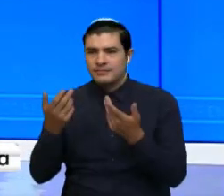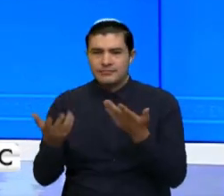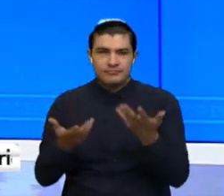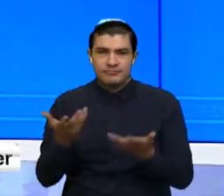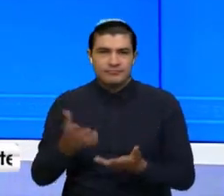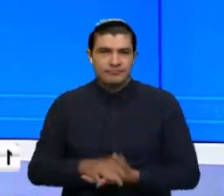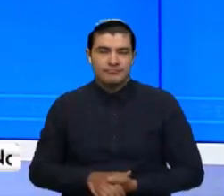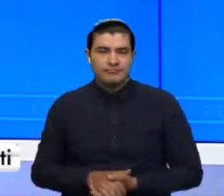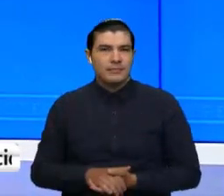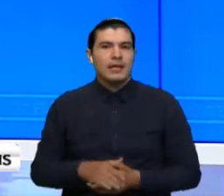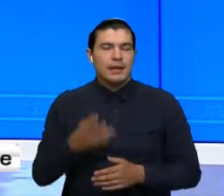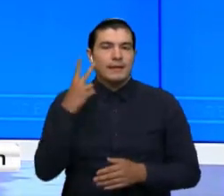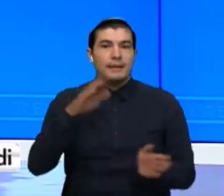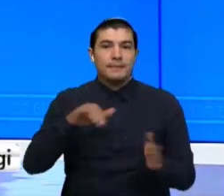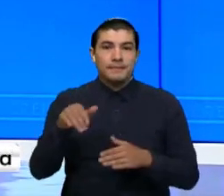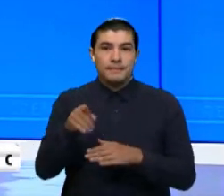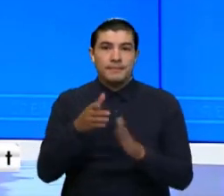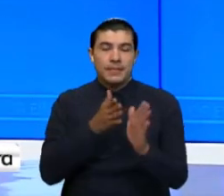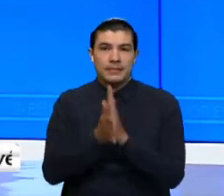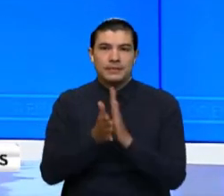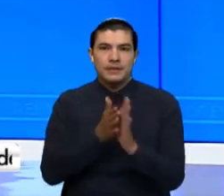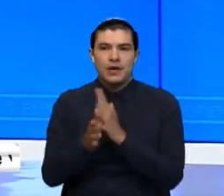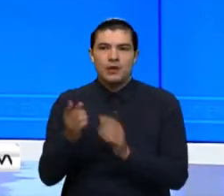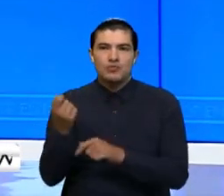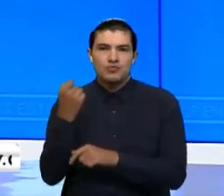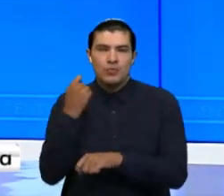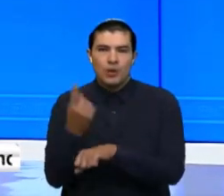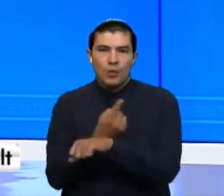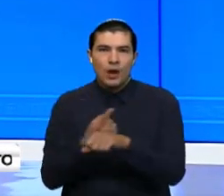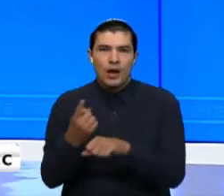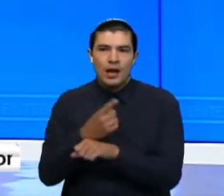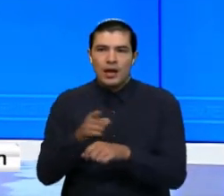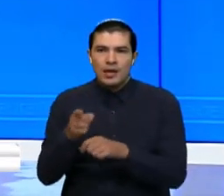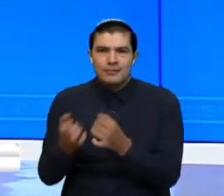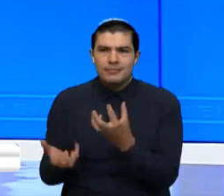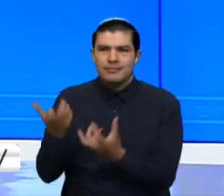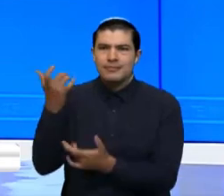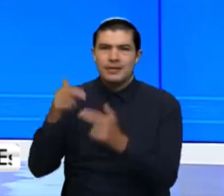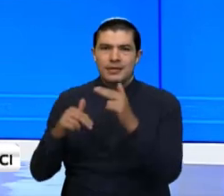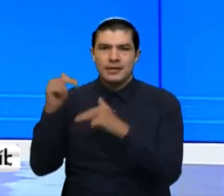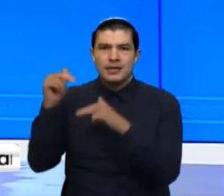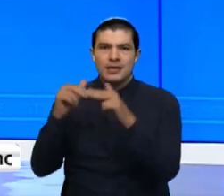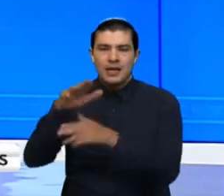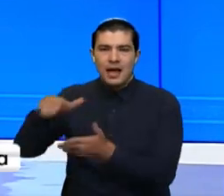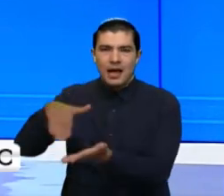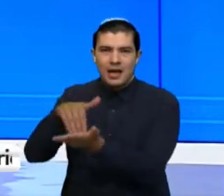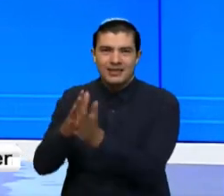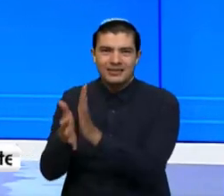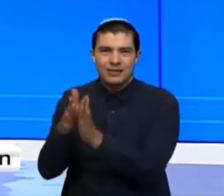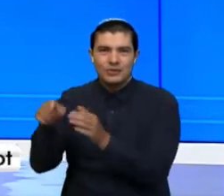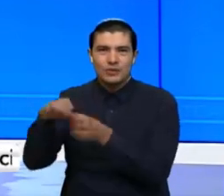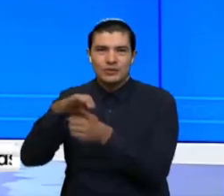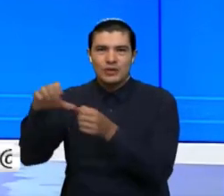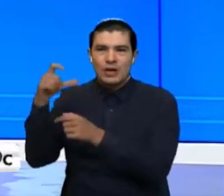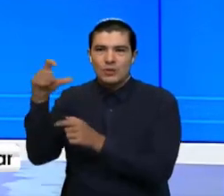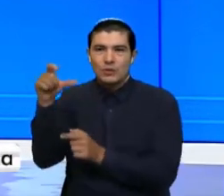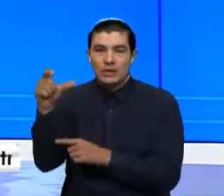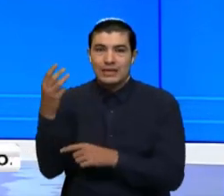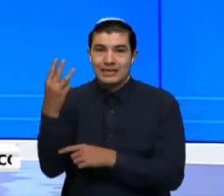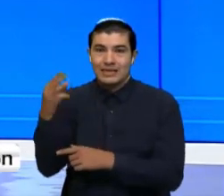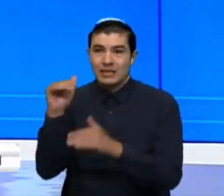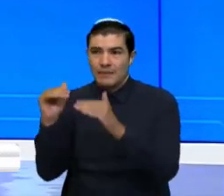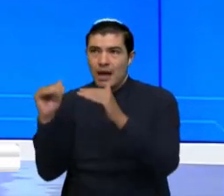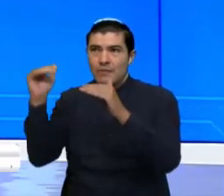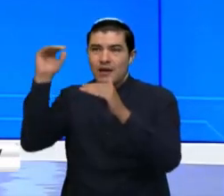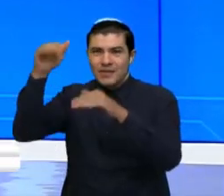continuando con más noticias en las últimas horas un gran incendio estructural se registró en la zona céntrica de cúcuta tres bodegas donde se